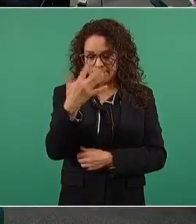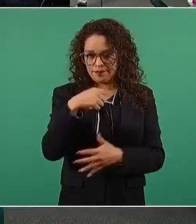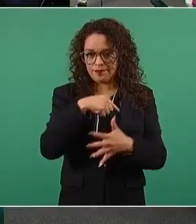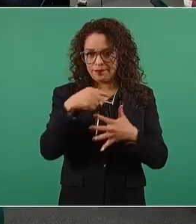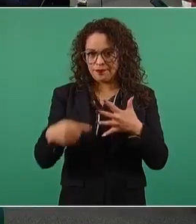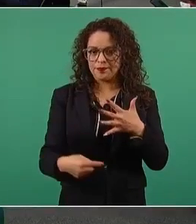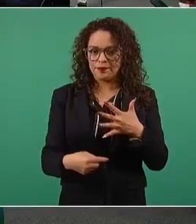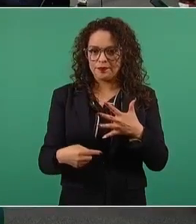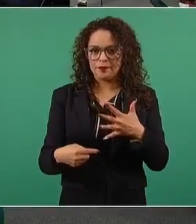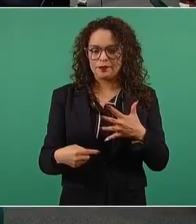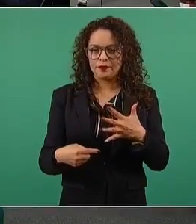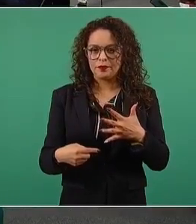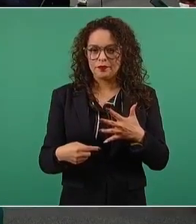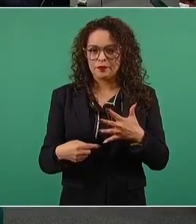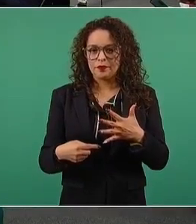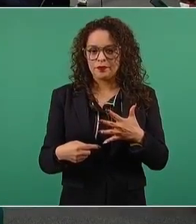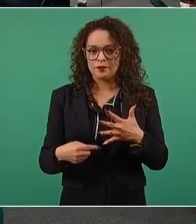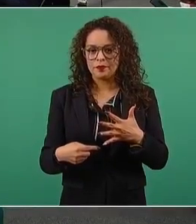Luego en